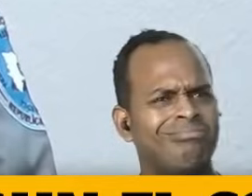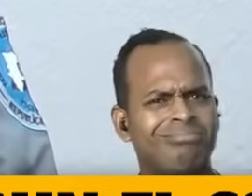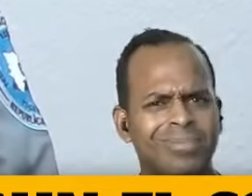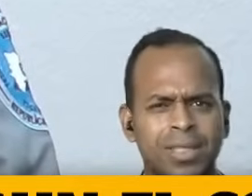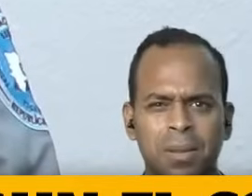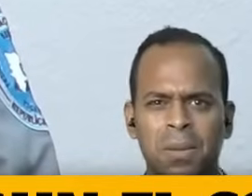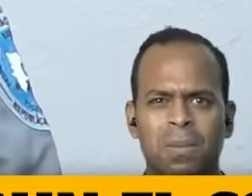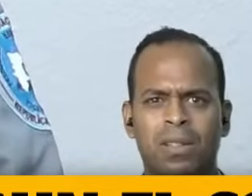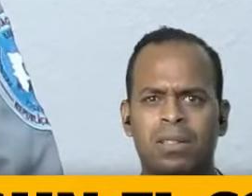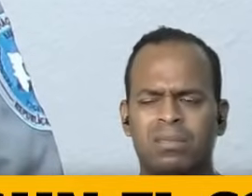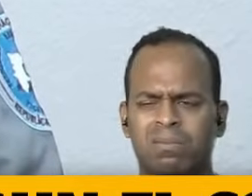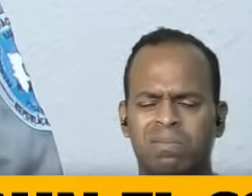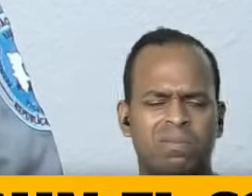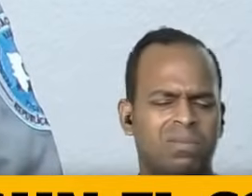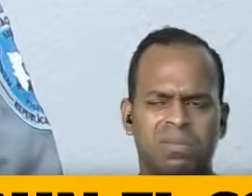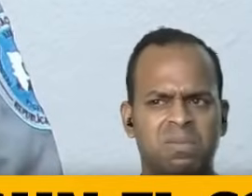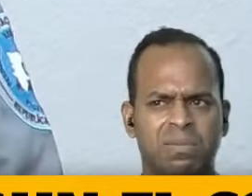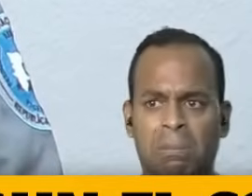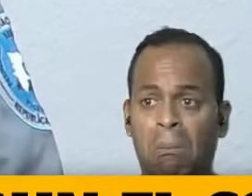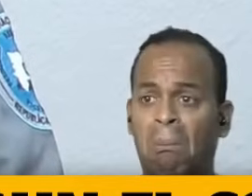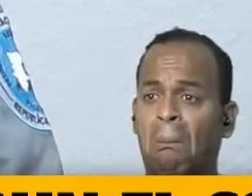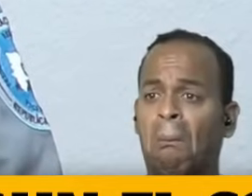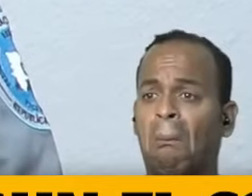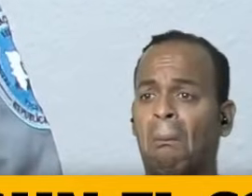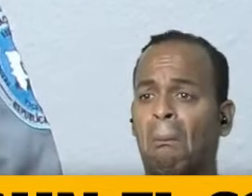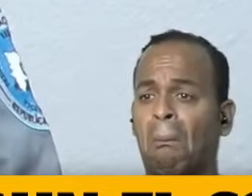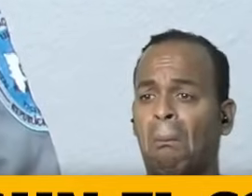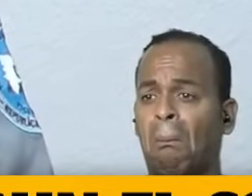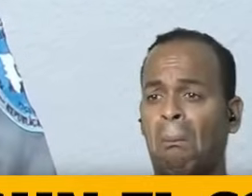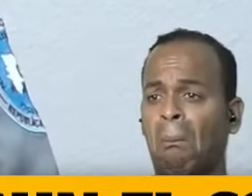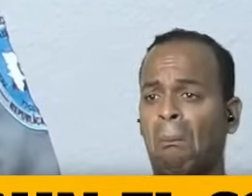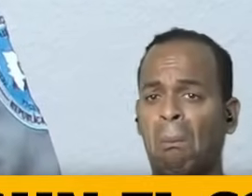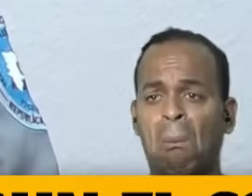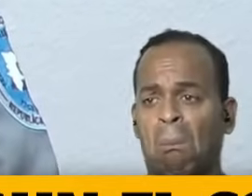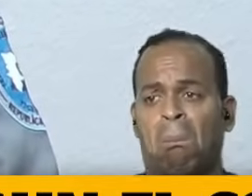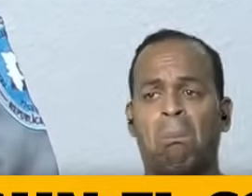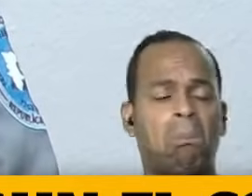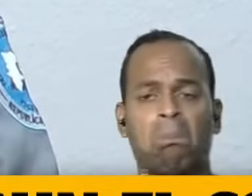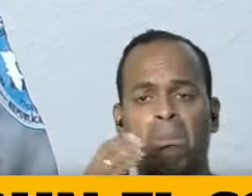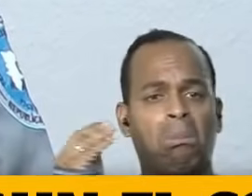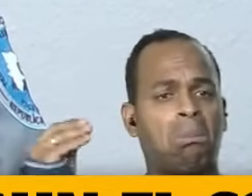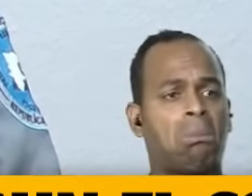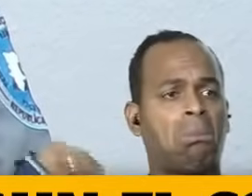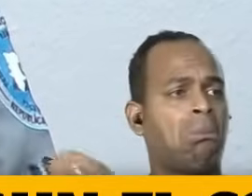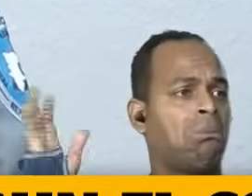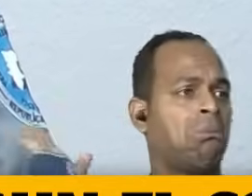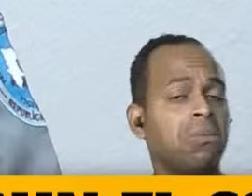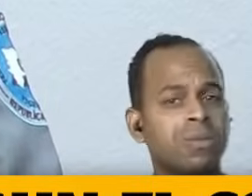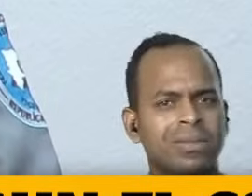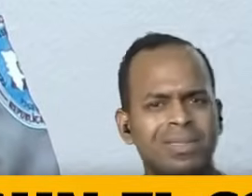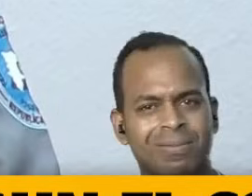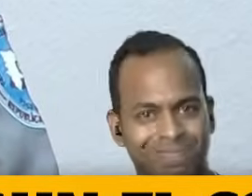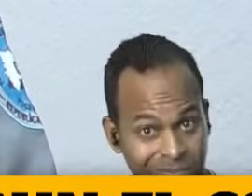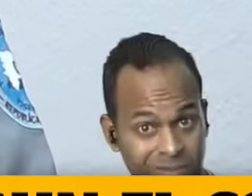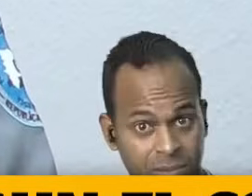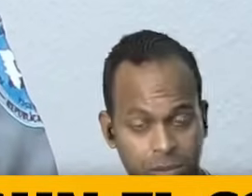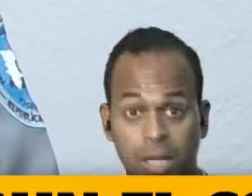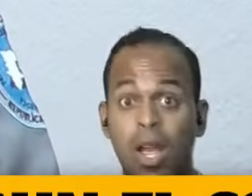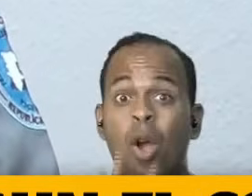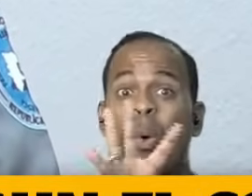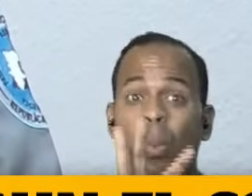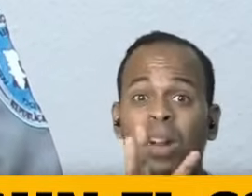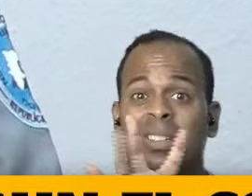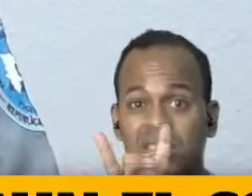no vieron esos niveles de alerta, recordarle que unas 48 horas antes de ocurrir el